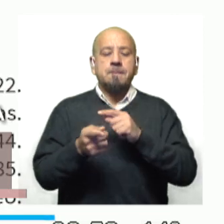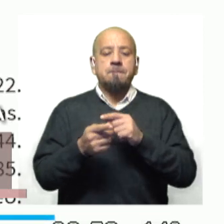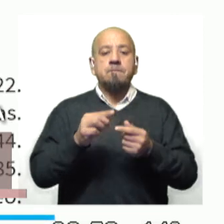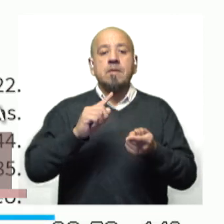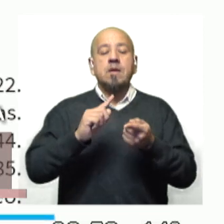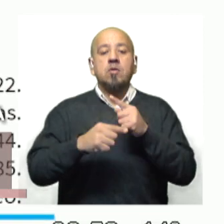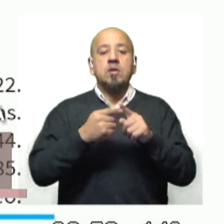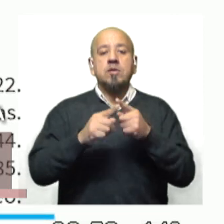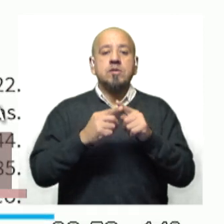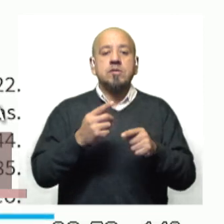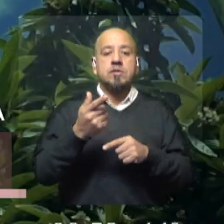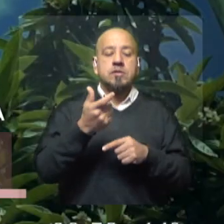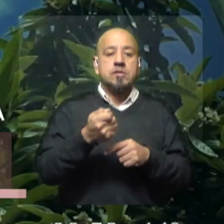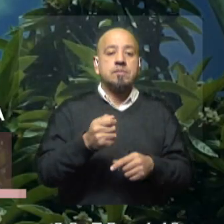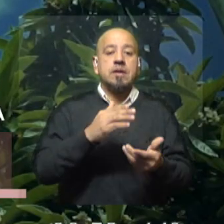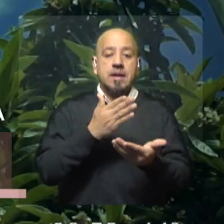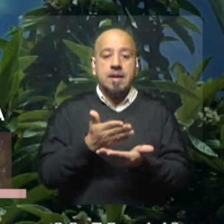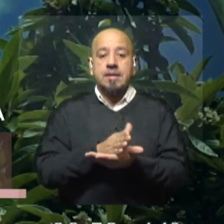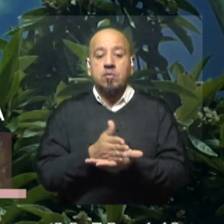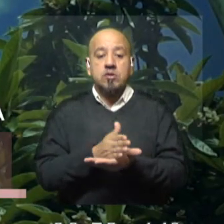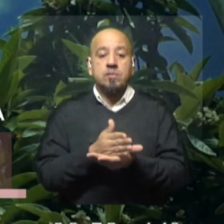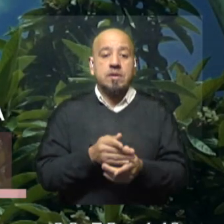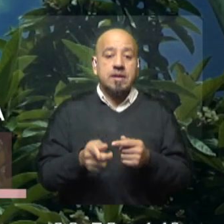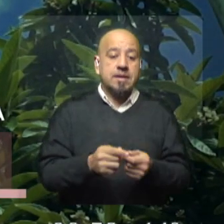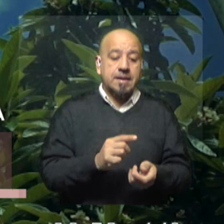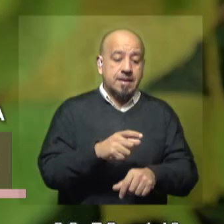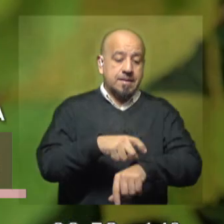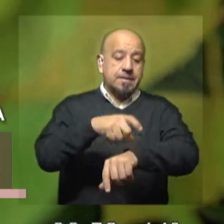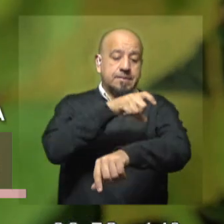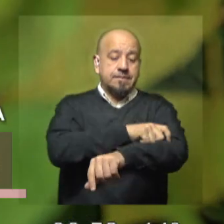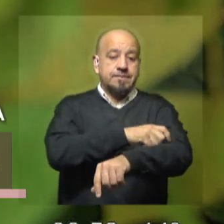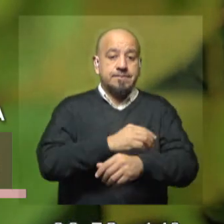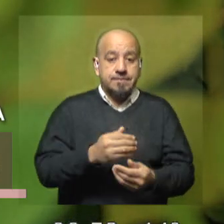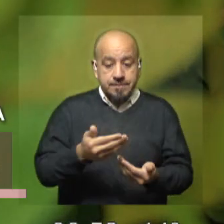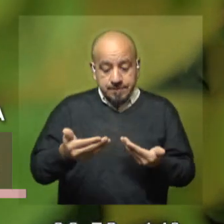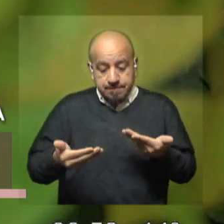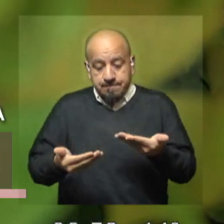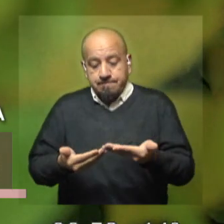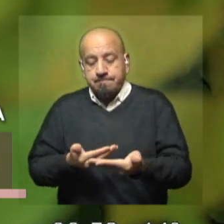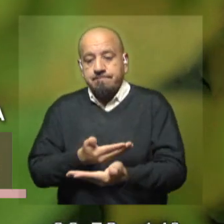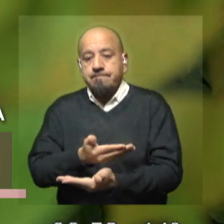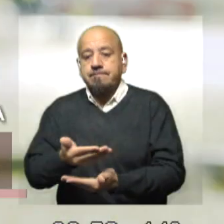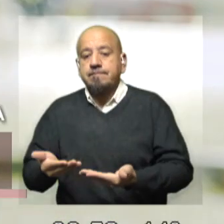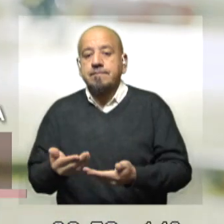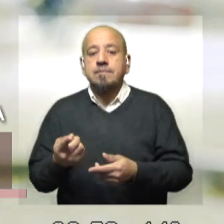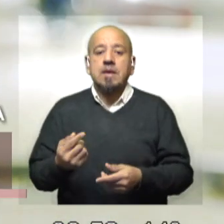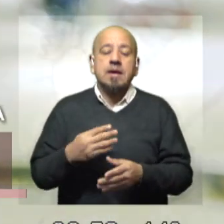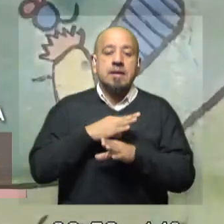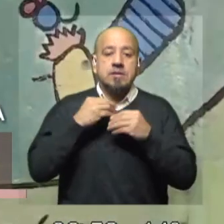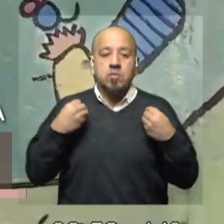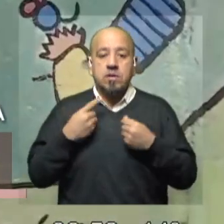coordinación, articulación, para que el pasaje del niño de inicial a primaria sea lo más